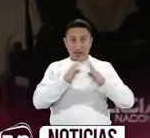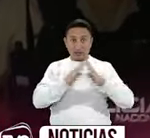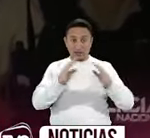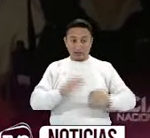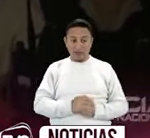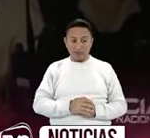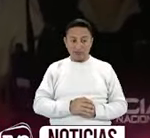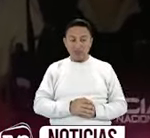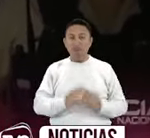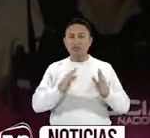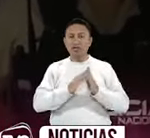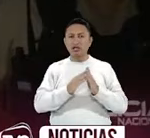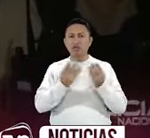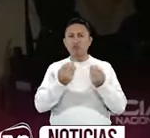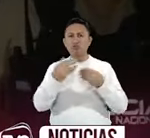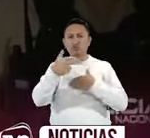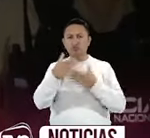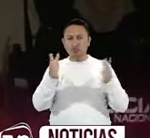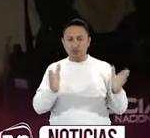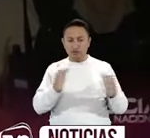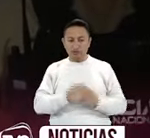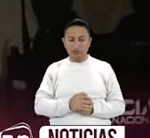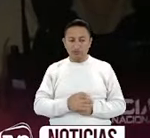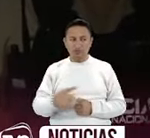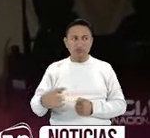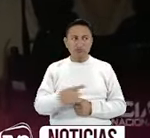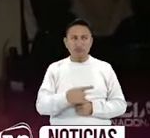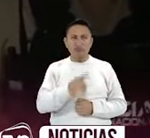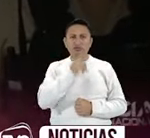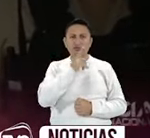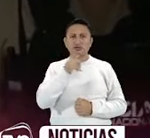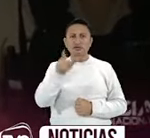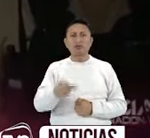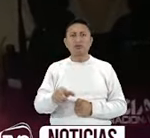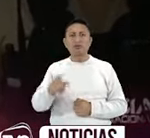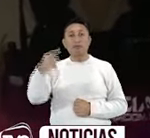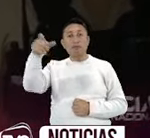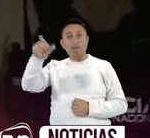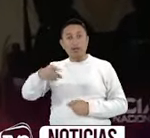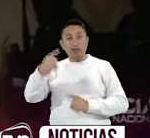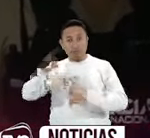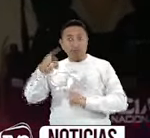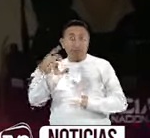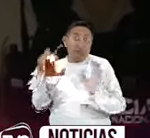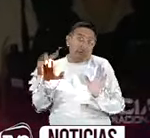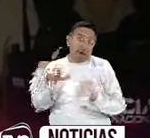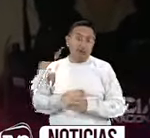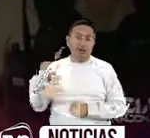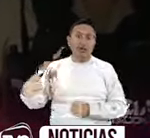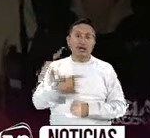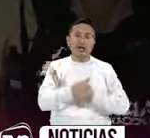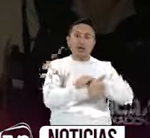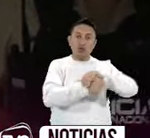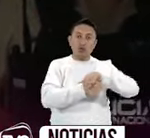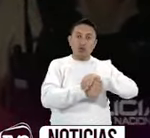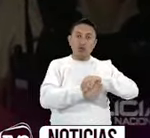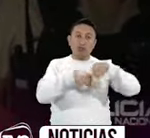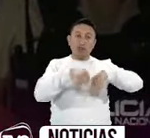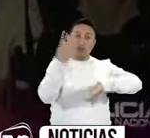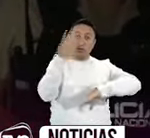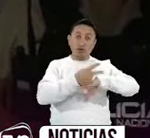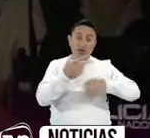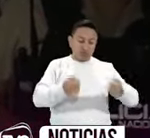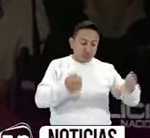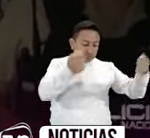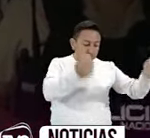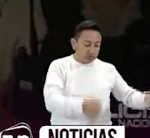rentera, en la cual quien nos manifiesta que uno de sus inquilinos, se presume, dejó esta tortuga hace 2 días en